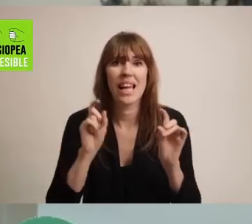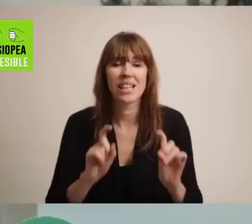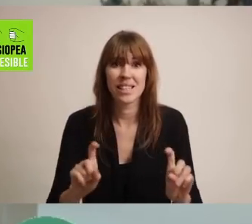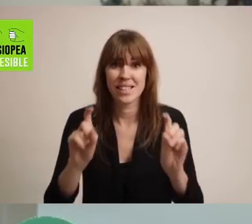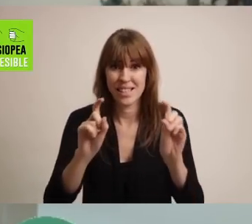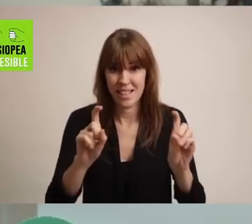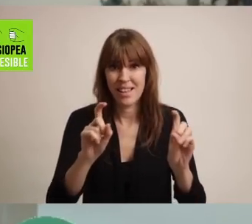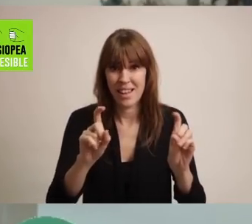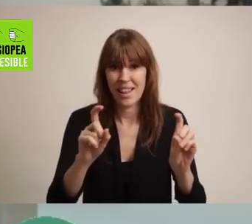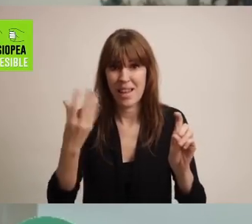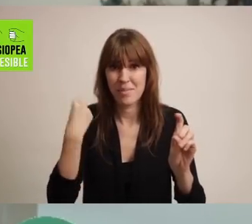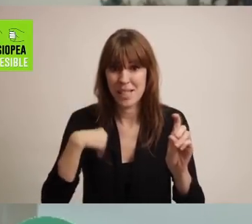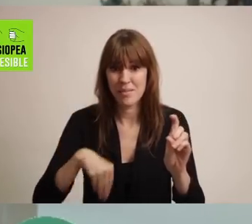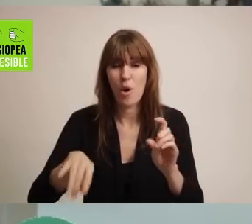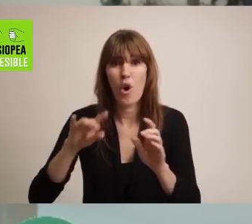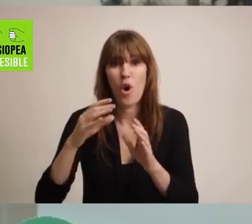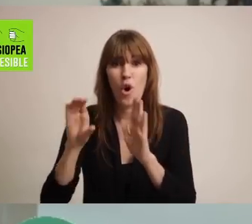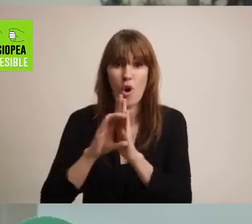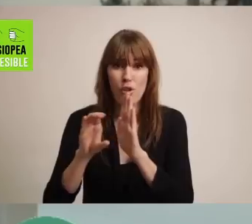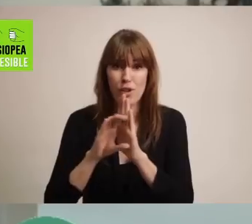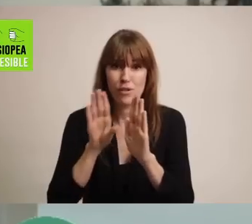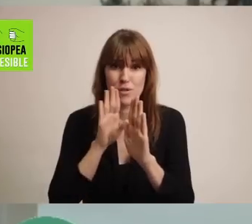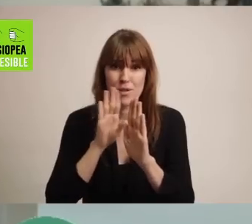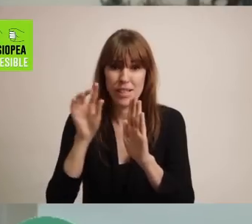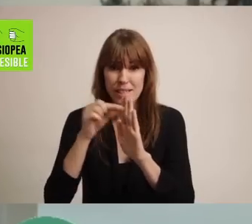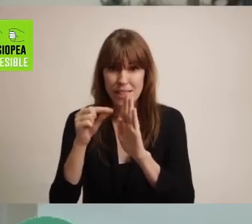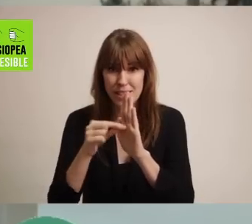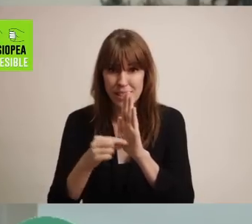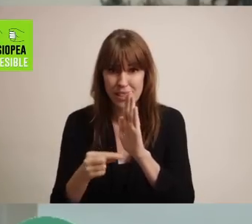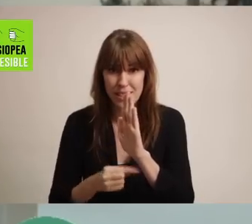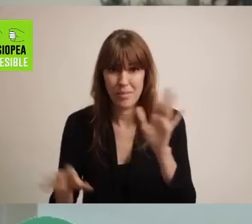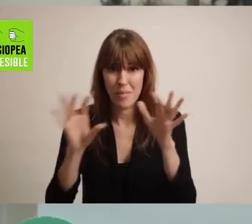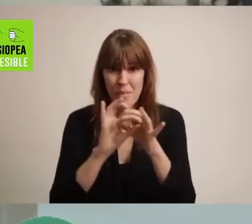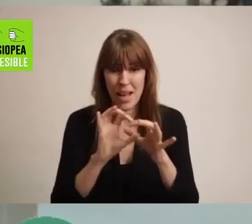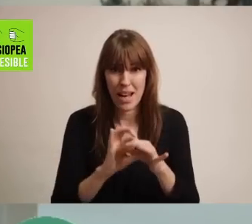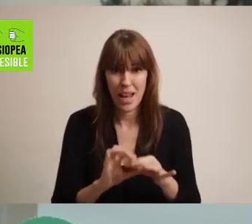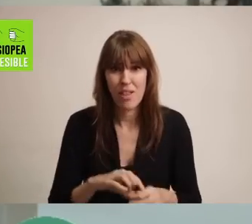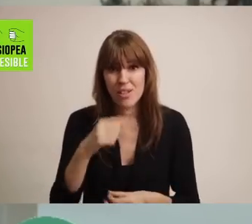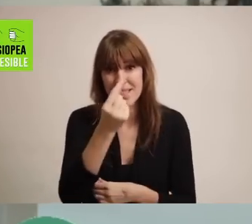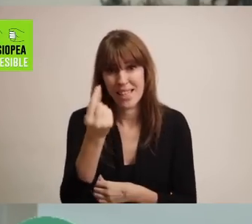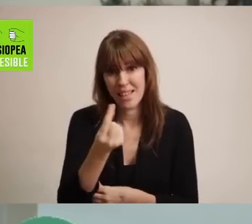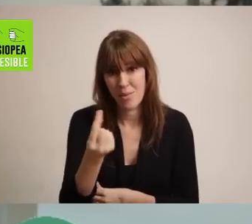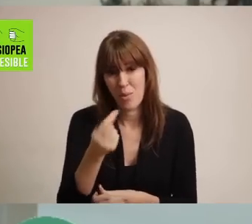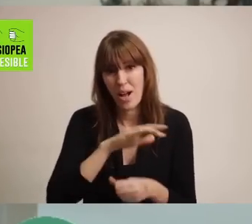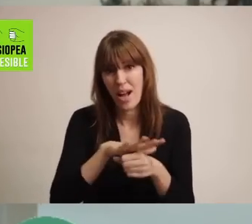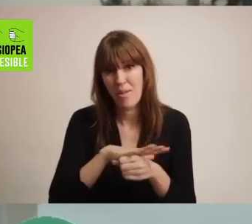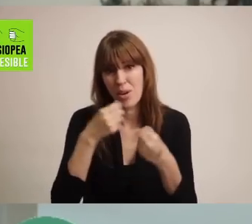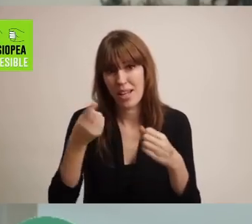enseñanza va ligado a estos códigos que se dibujan y se hacen en el campo energético,